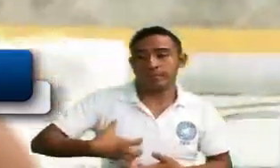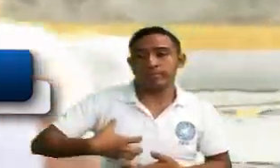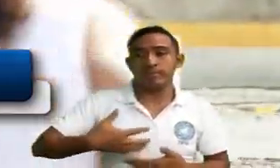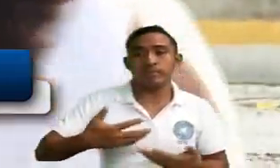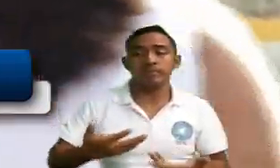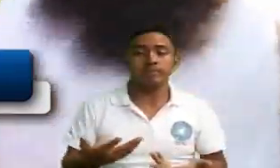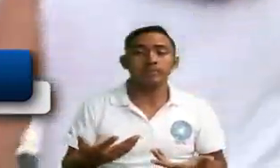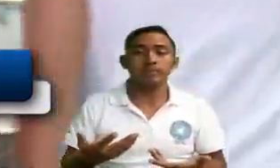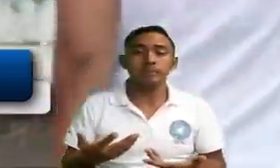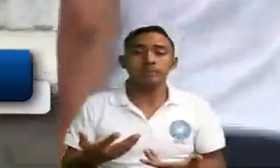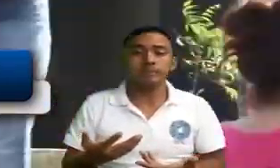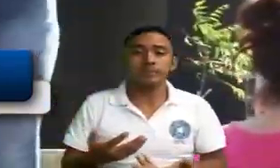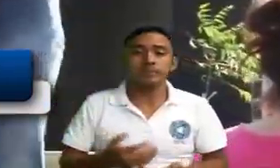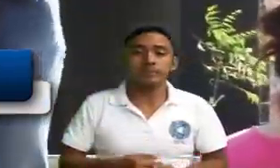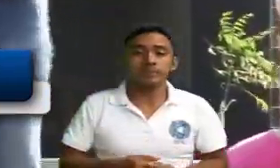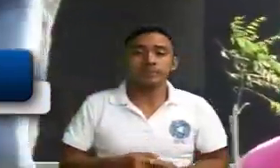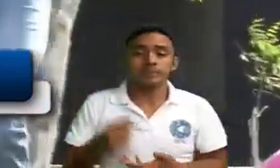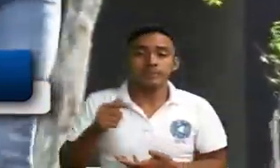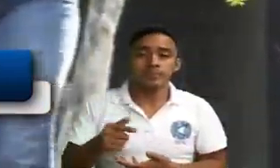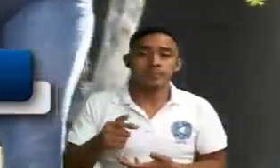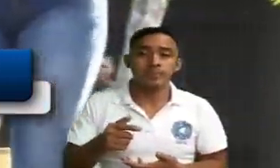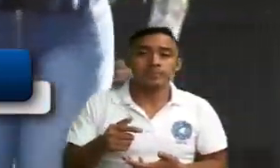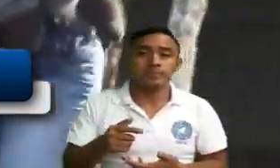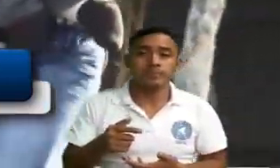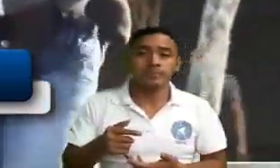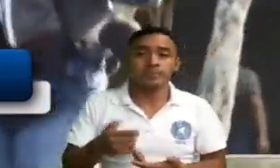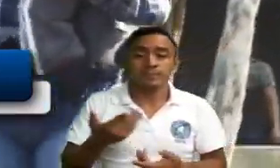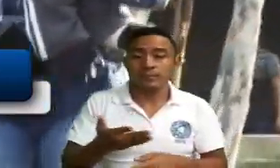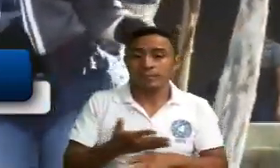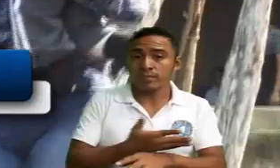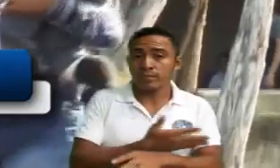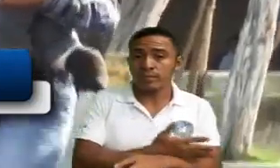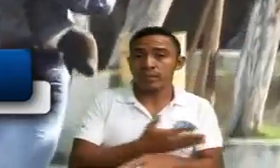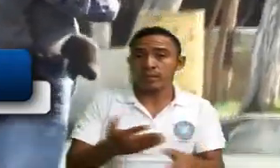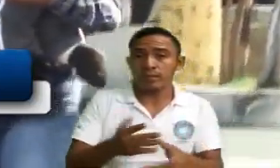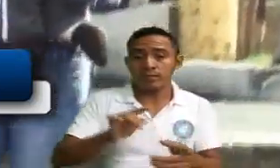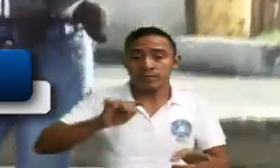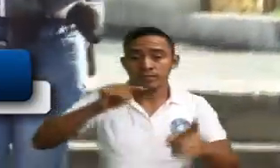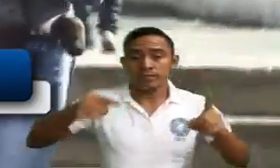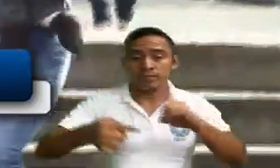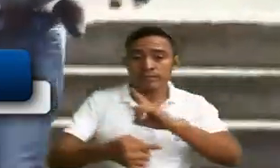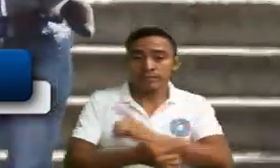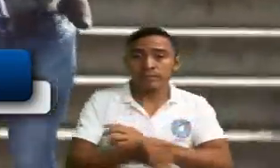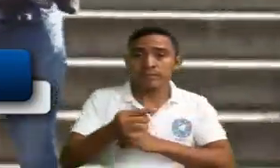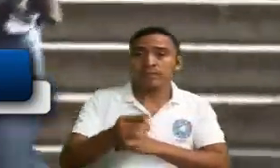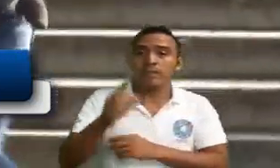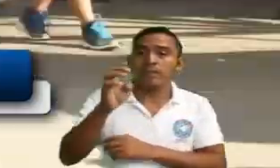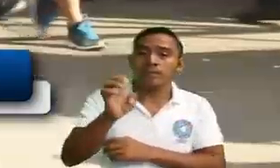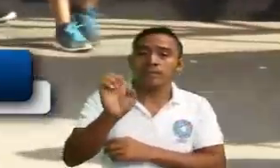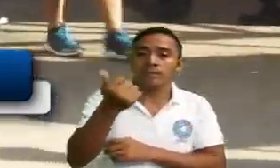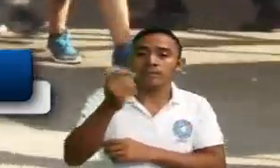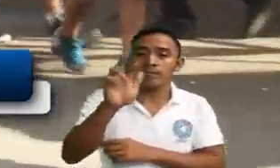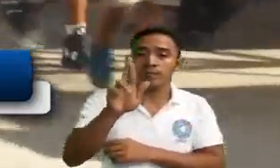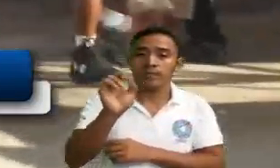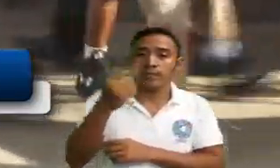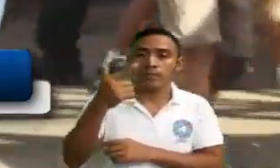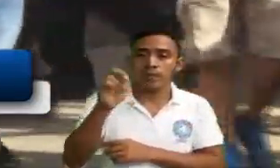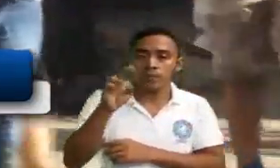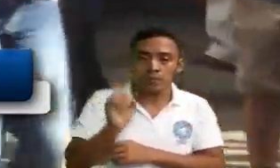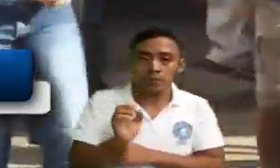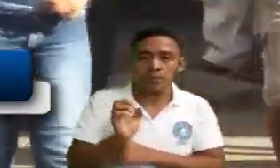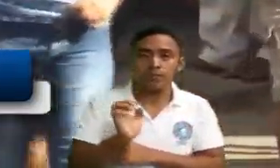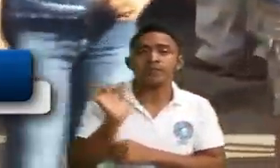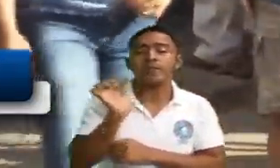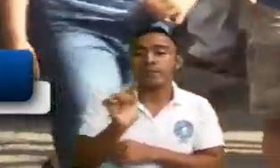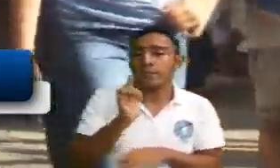es una glándula que está predispuesta a los cambios que hay de estrógeno, y en ese ciclo